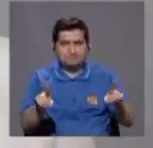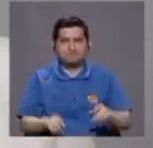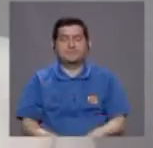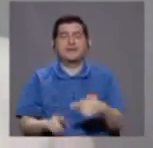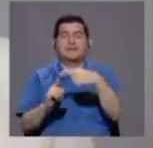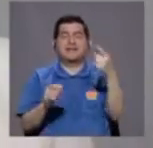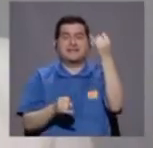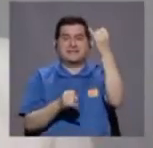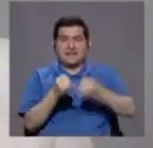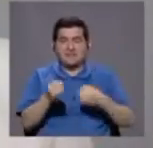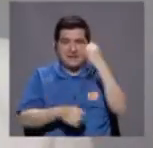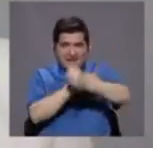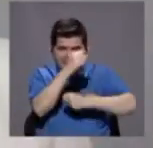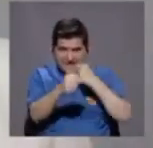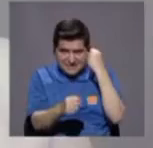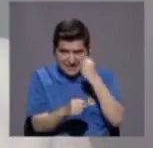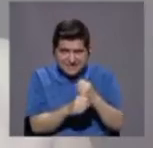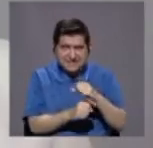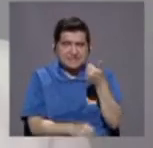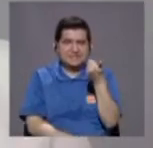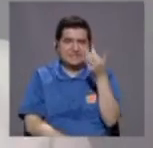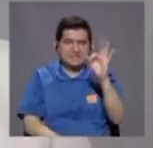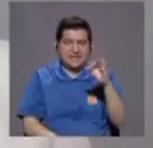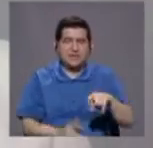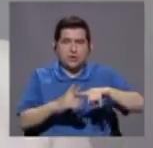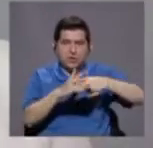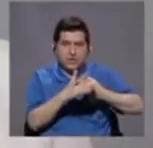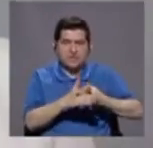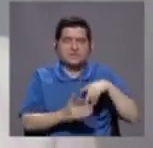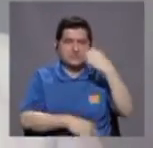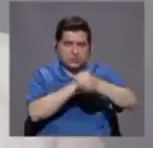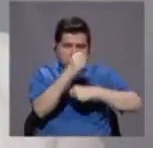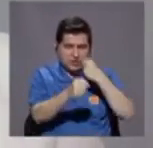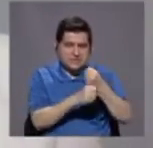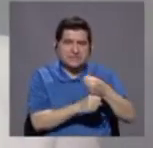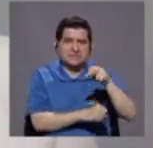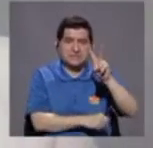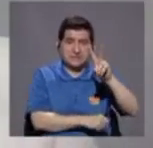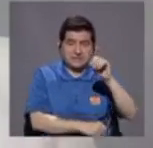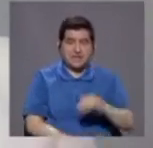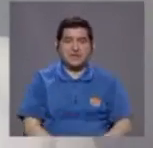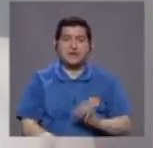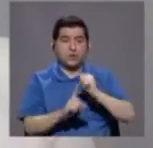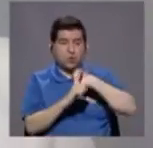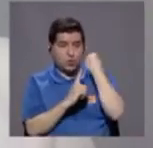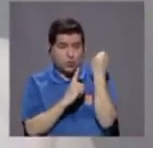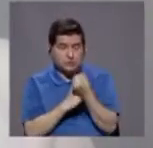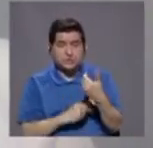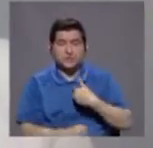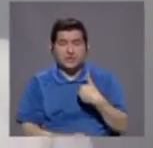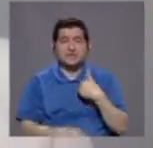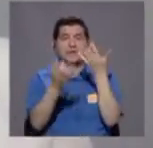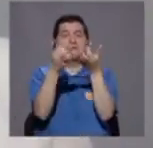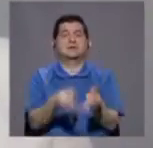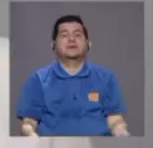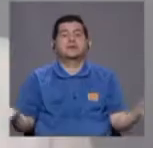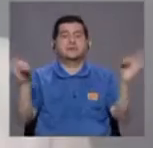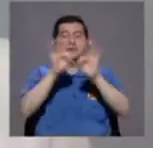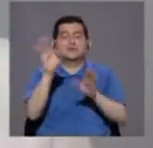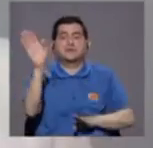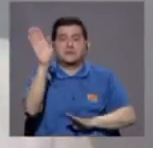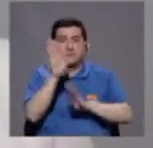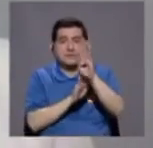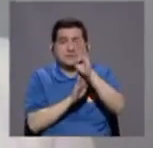desde finales del siglo XIX, inicios del siglo XX, fue un factor que tuvo una enorme importancia en el